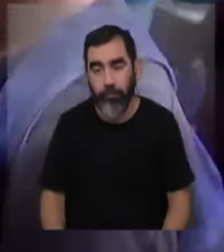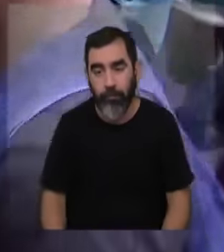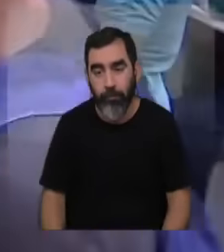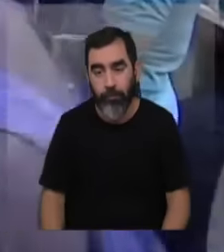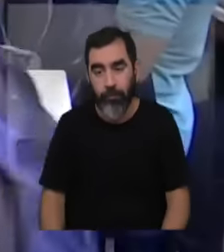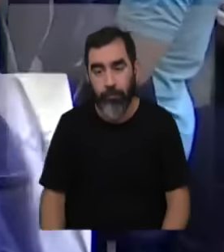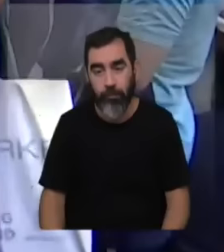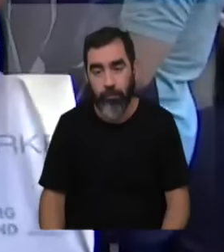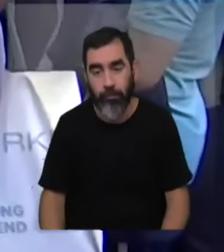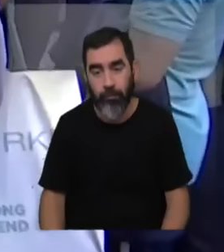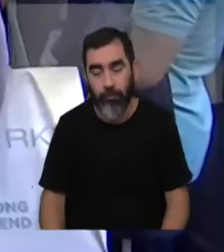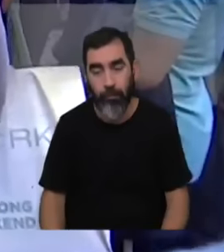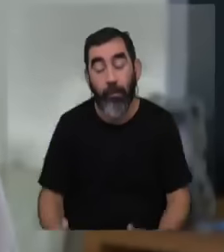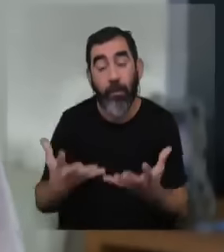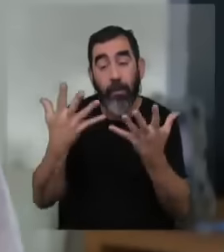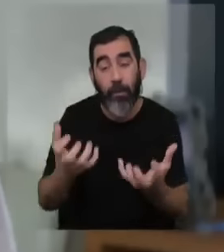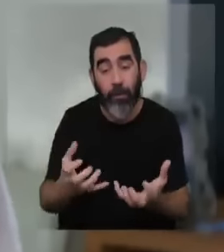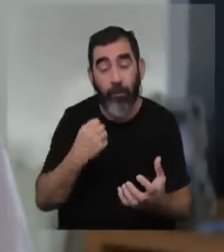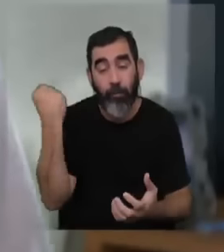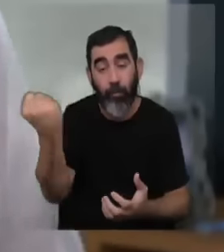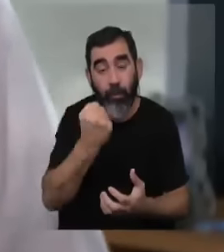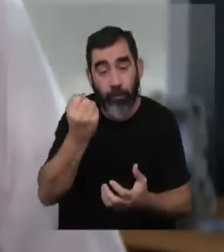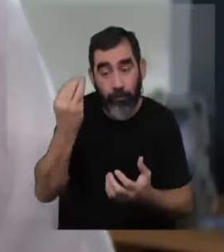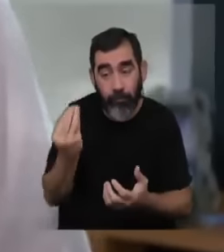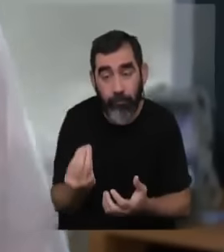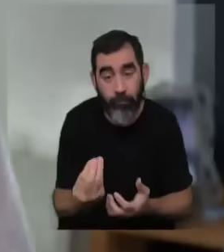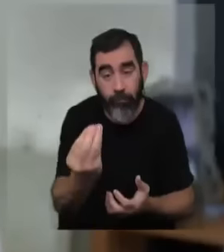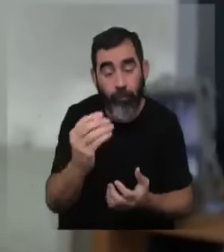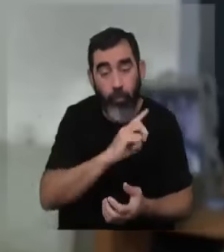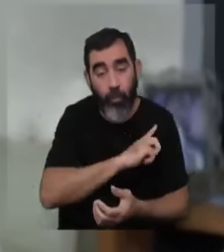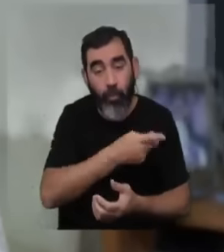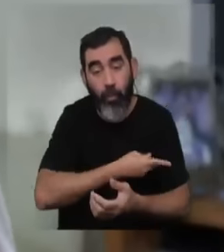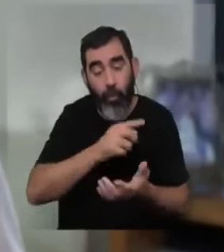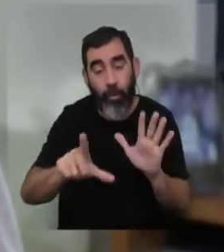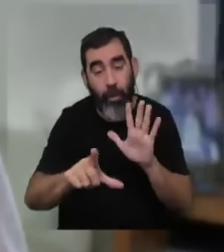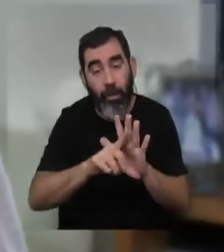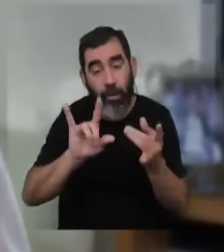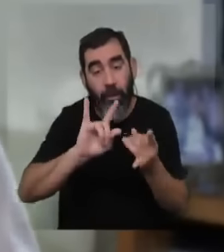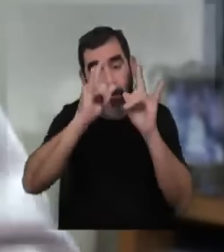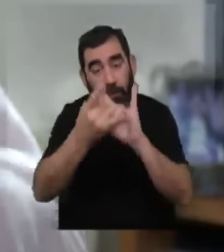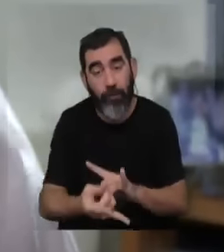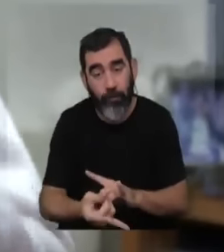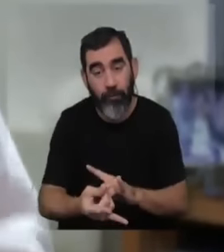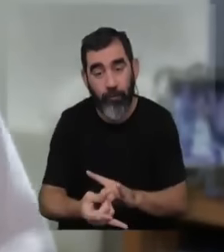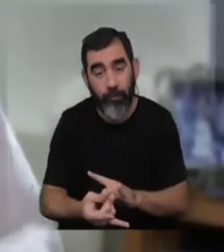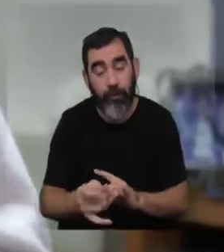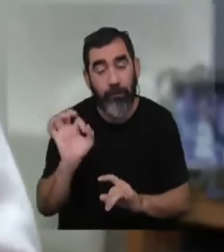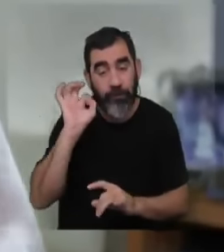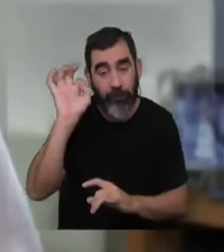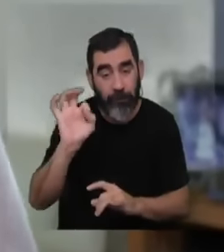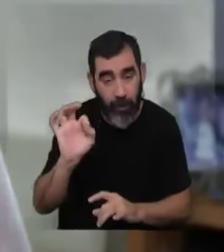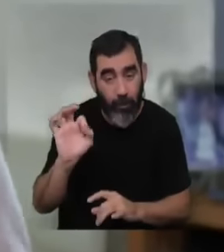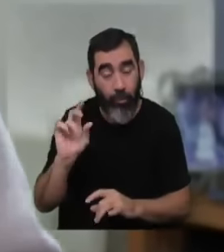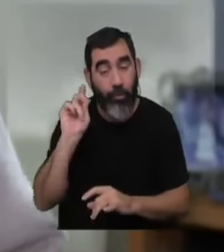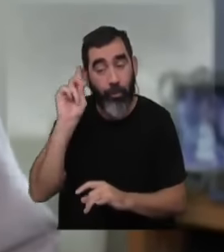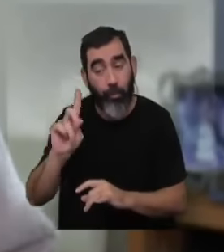a gravitar por lo tanto entrar en el poder legislativo de la mejor manera posible puede ser el senado puede ser varios